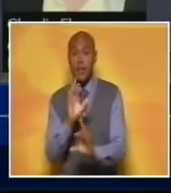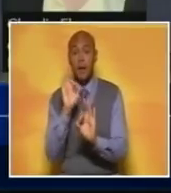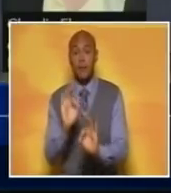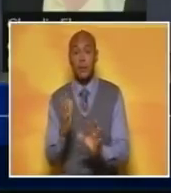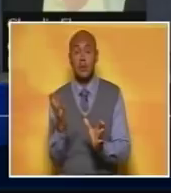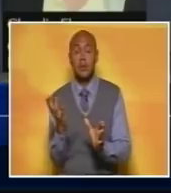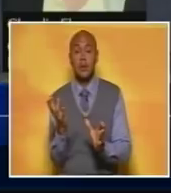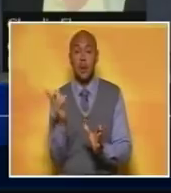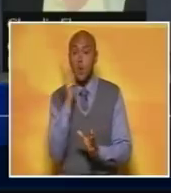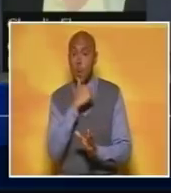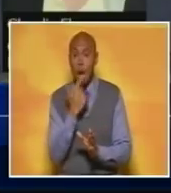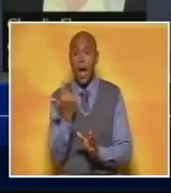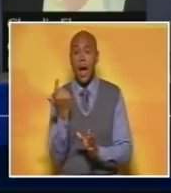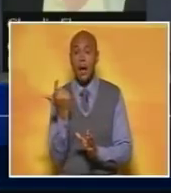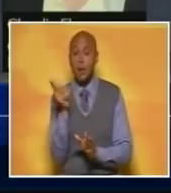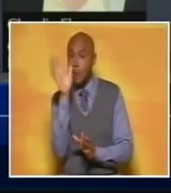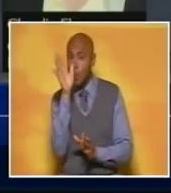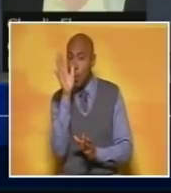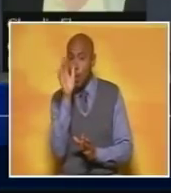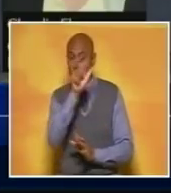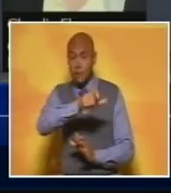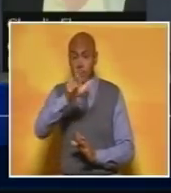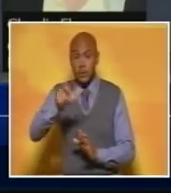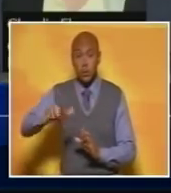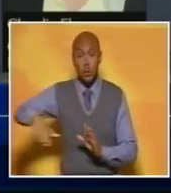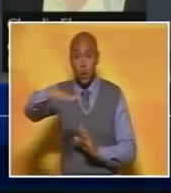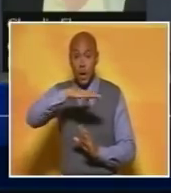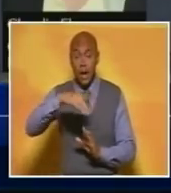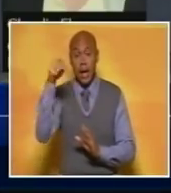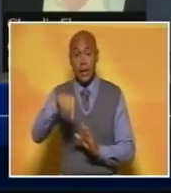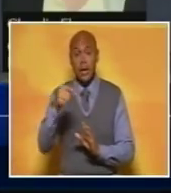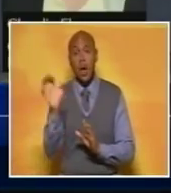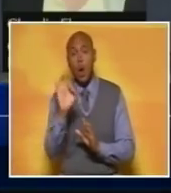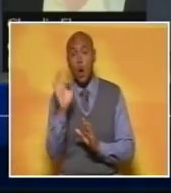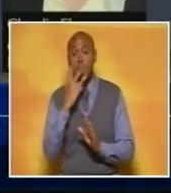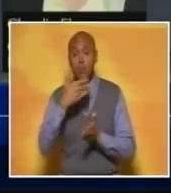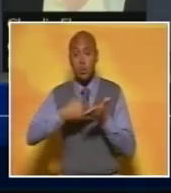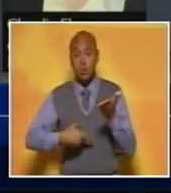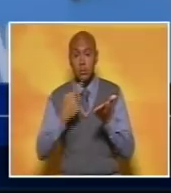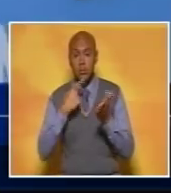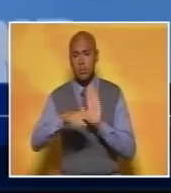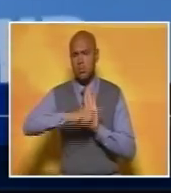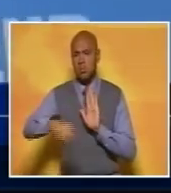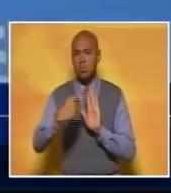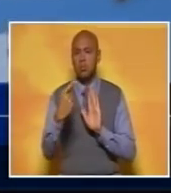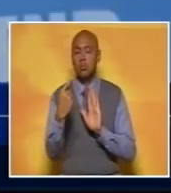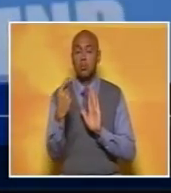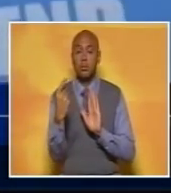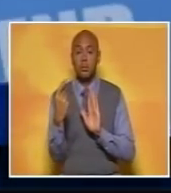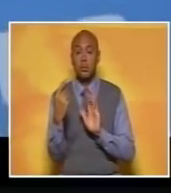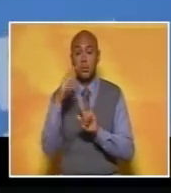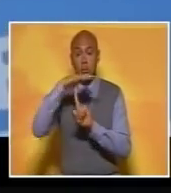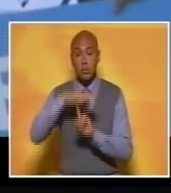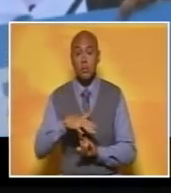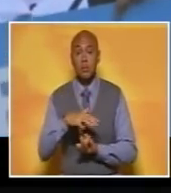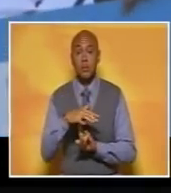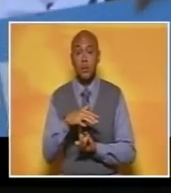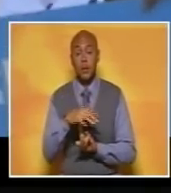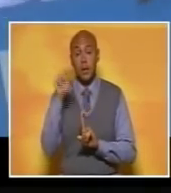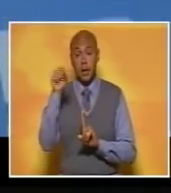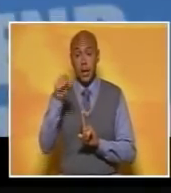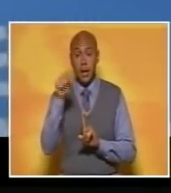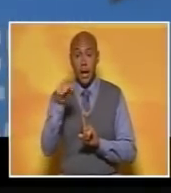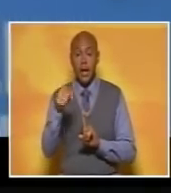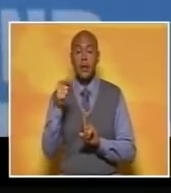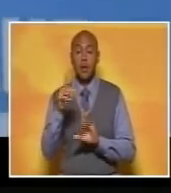con las vidas de estos y que no emita una decisión política. Claudia Flores, del Centro para